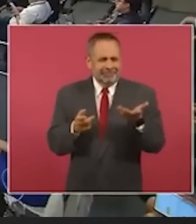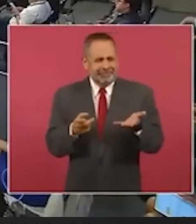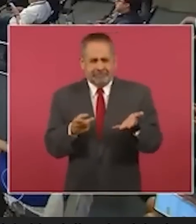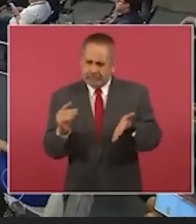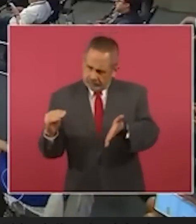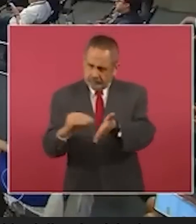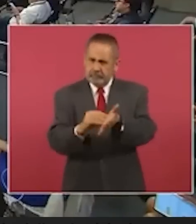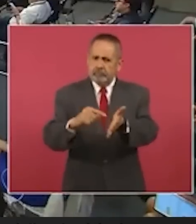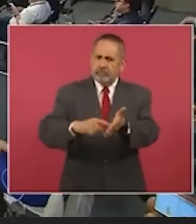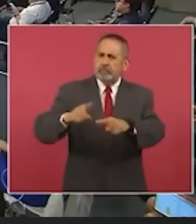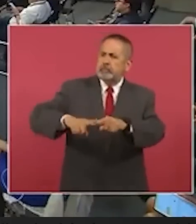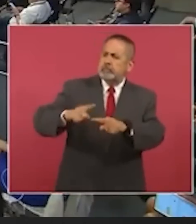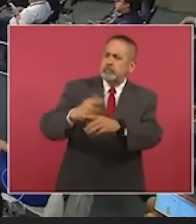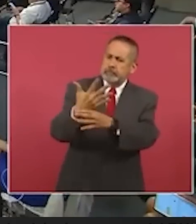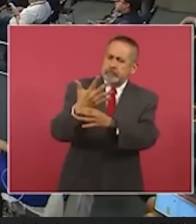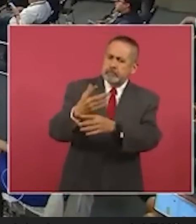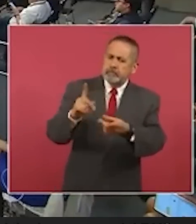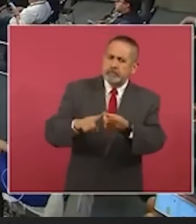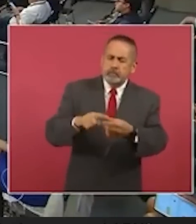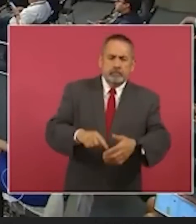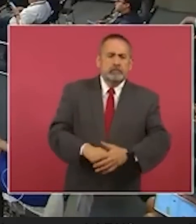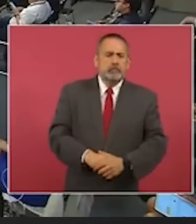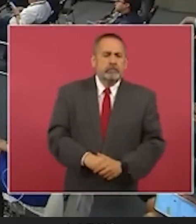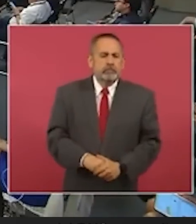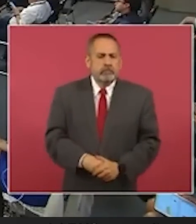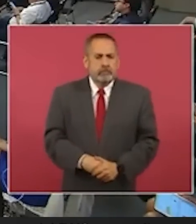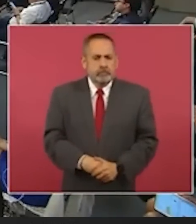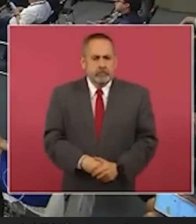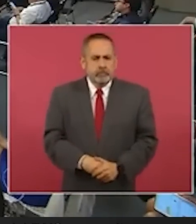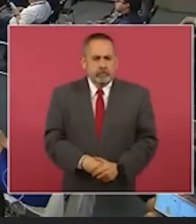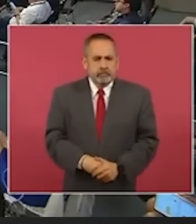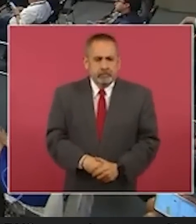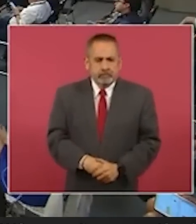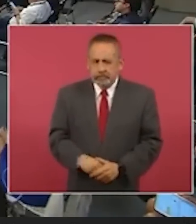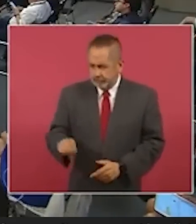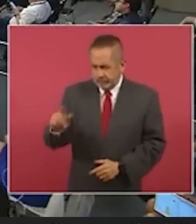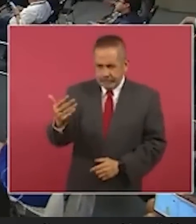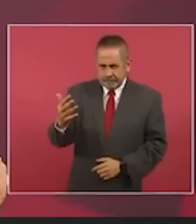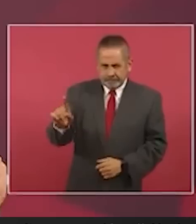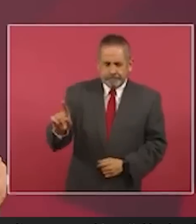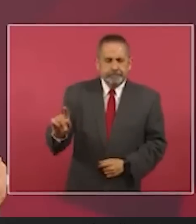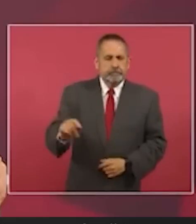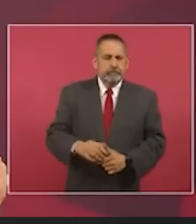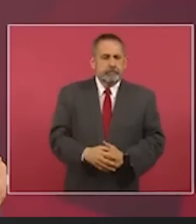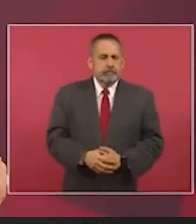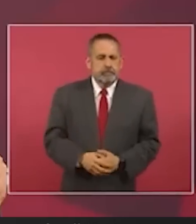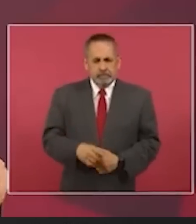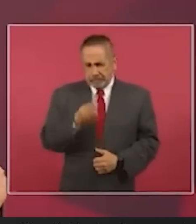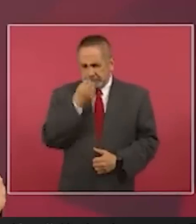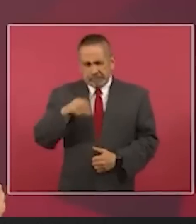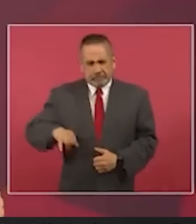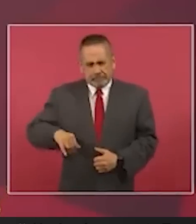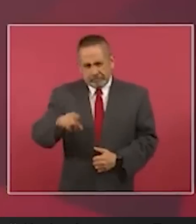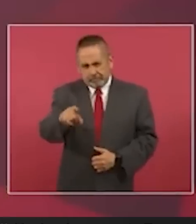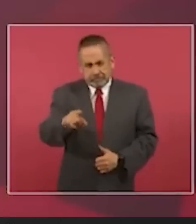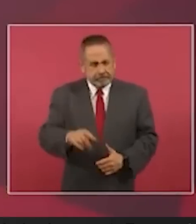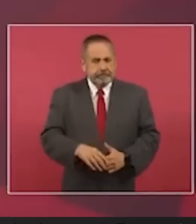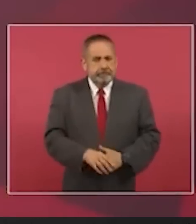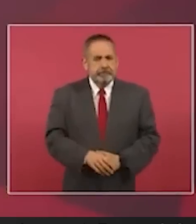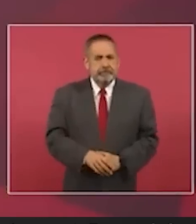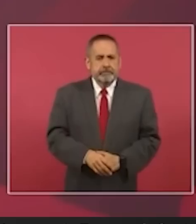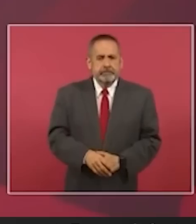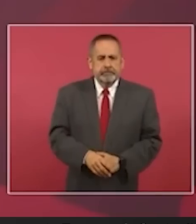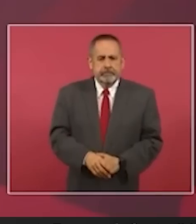ya sabemos, ¿no? Muy buenos días, señor presidente. Espera, es que es muy interesante eso.